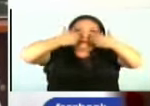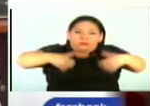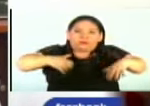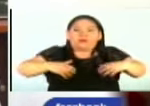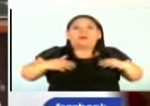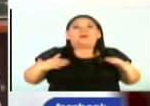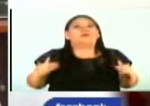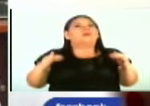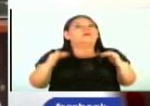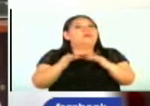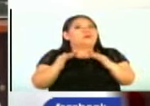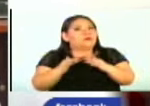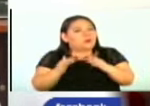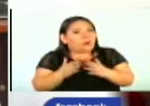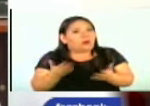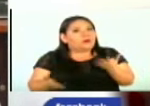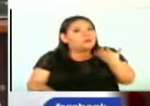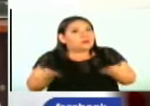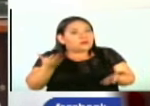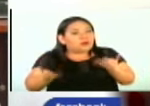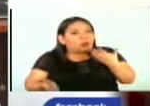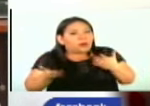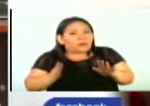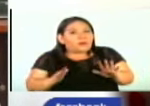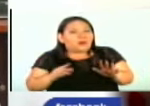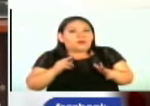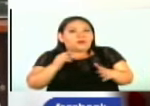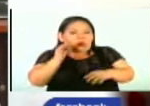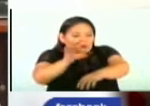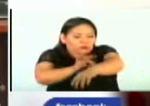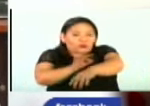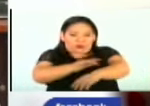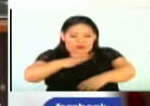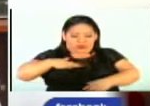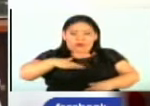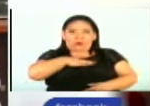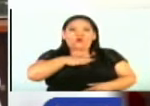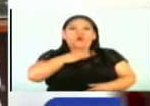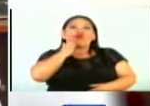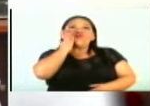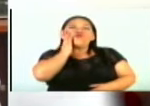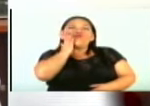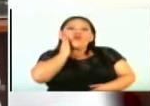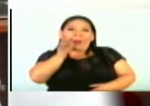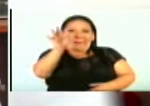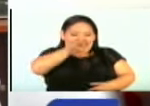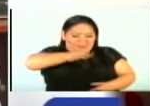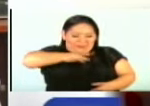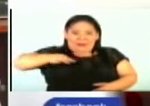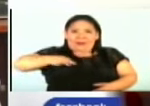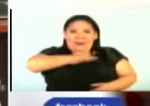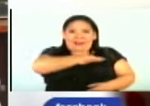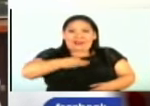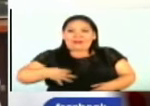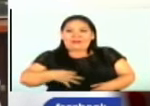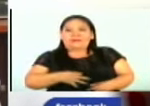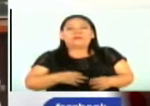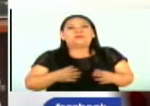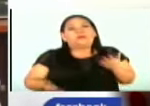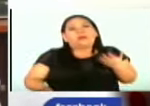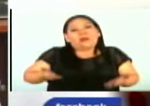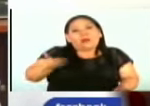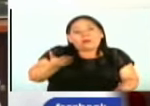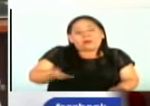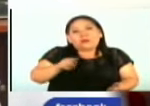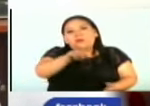Pueden haber aparecimiento de manchas rosadas en el pecho y estos síntomas pueden llevar